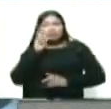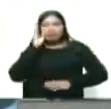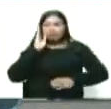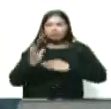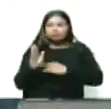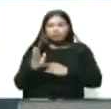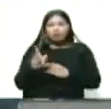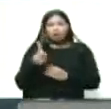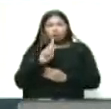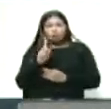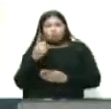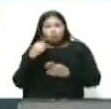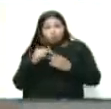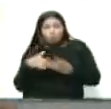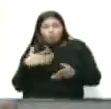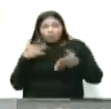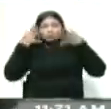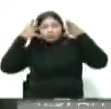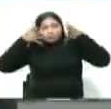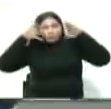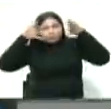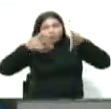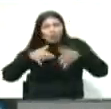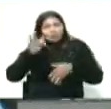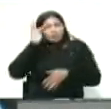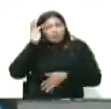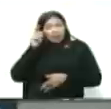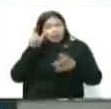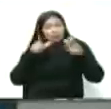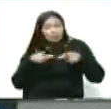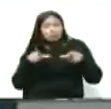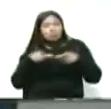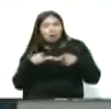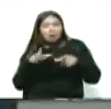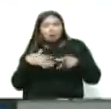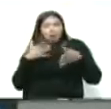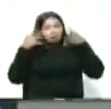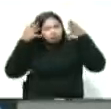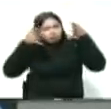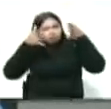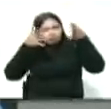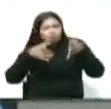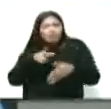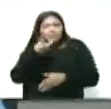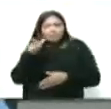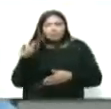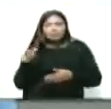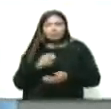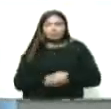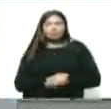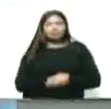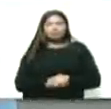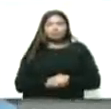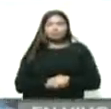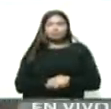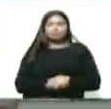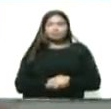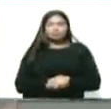deber de los fiscales que están allí en el sitio orientar, darle una